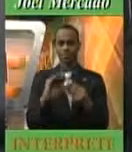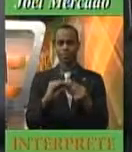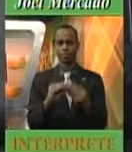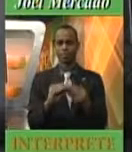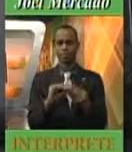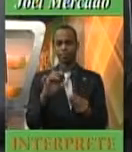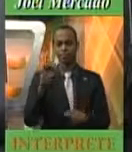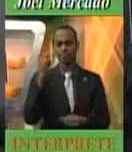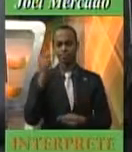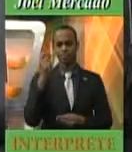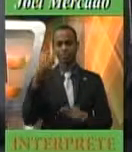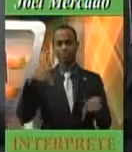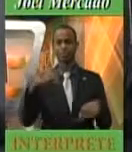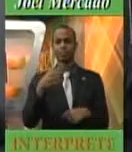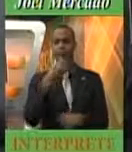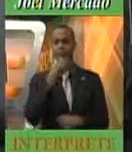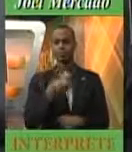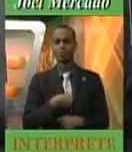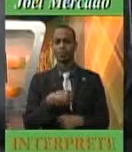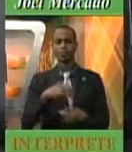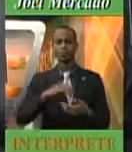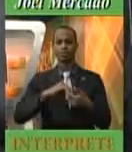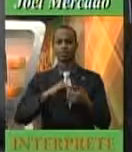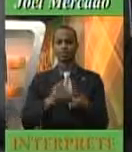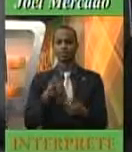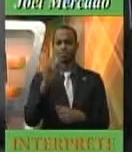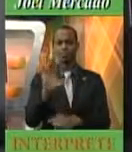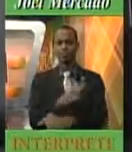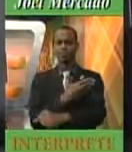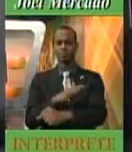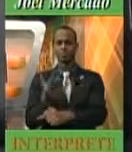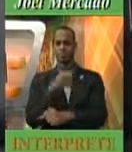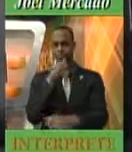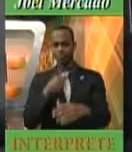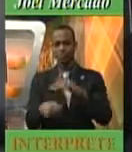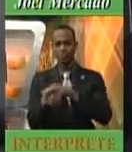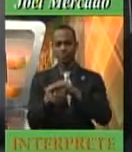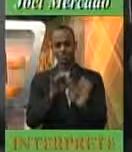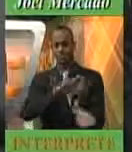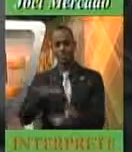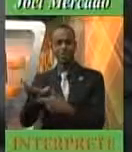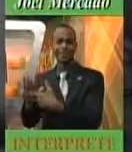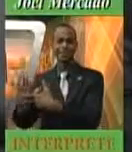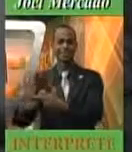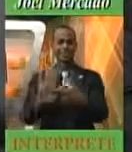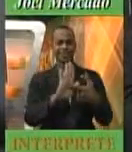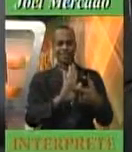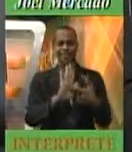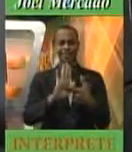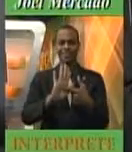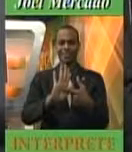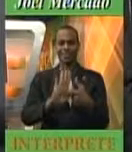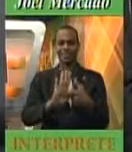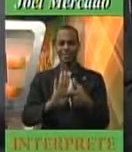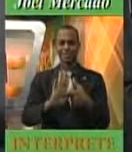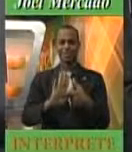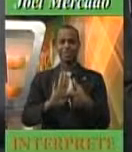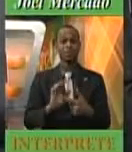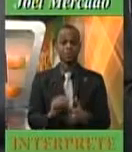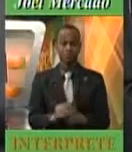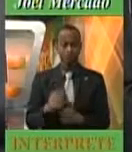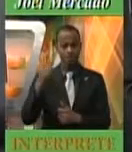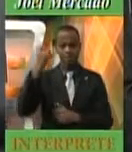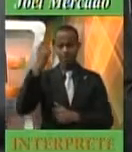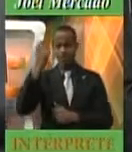No es casual que ahora en diciembre CONADI ya tenga su canción saliendo del escondite. Sí. Y eso te indica